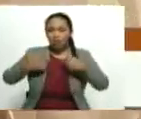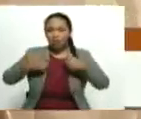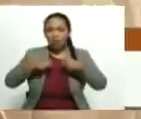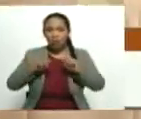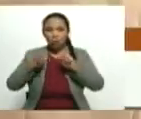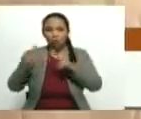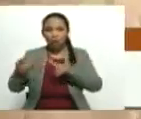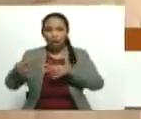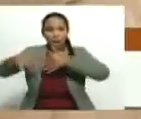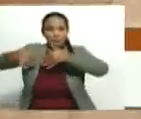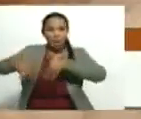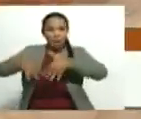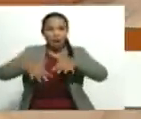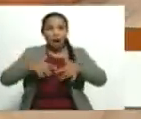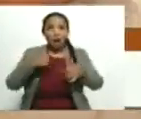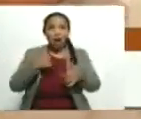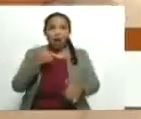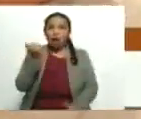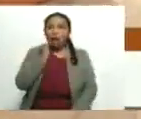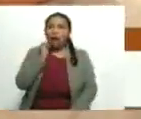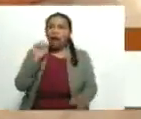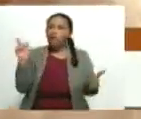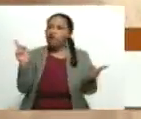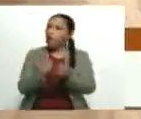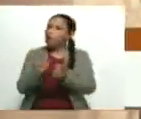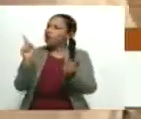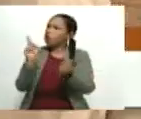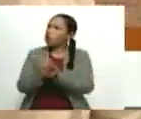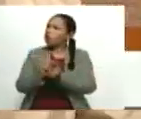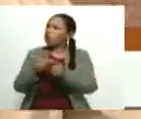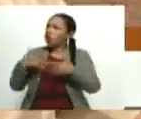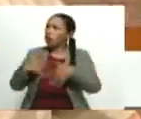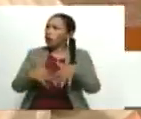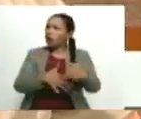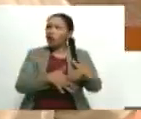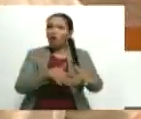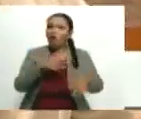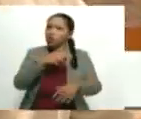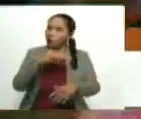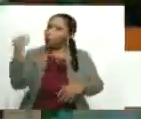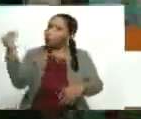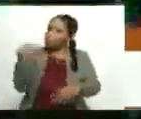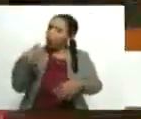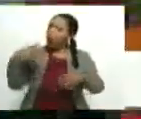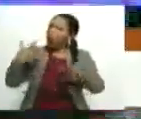en esta marcha. Yo me estaba quejando que fue muy cortica. Claro, tiene que caminar más,